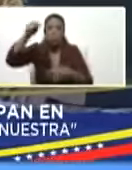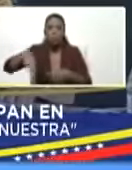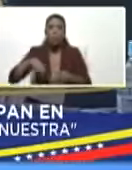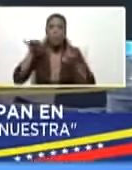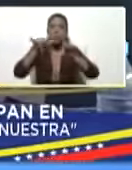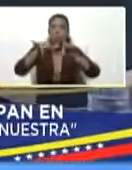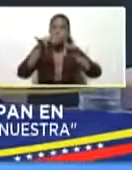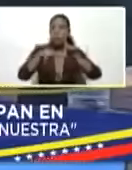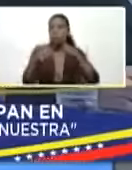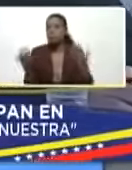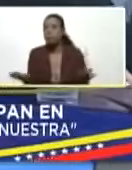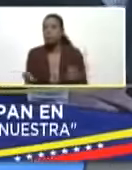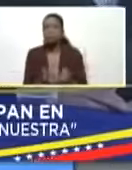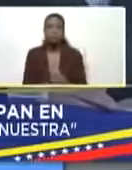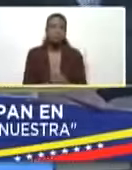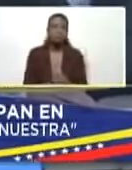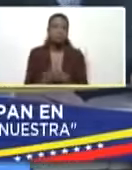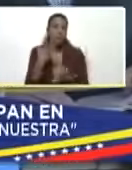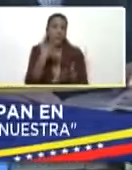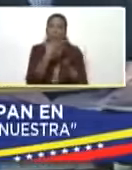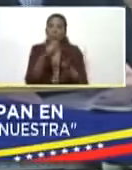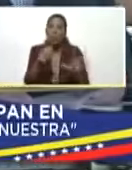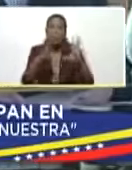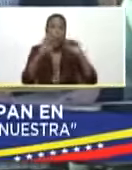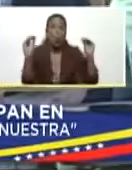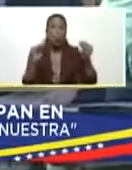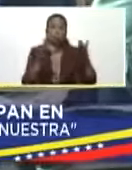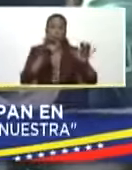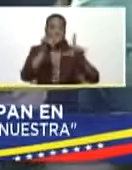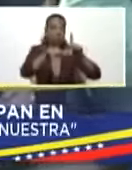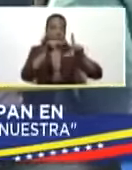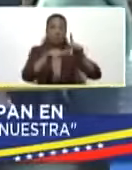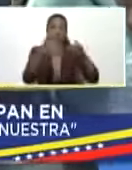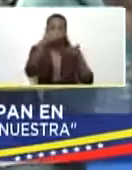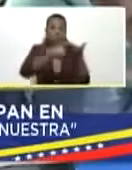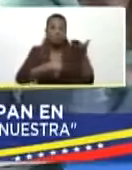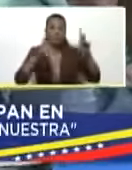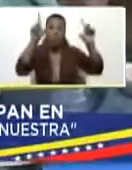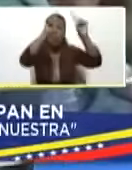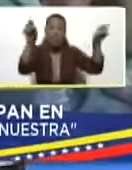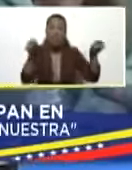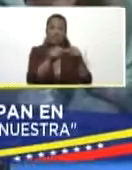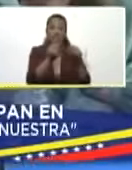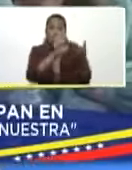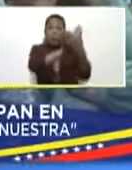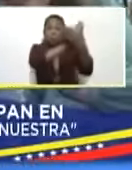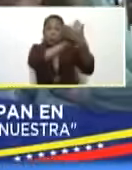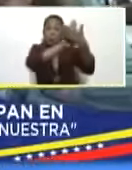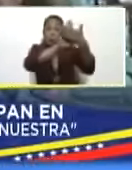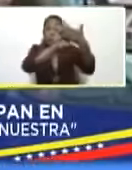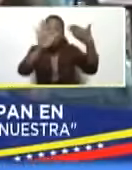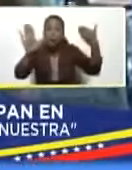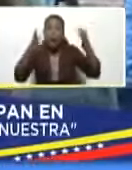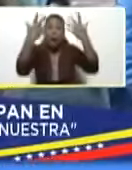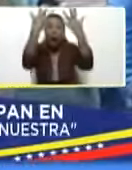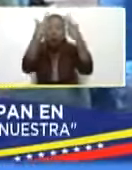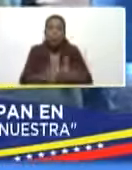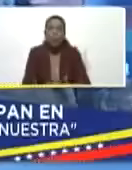YouTube. Ahora todos los teléfonos traen YouTube, los televisores. Tú compras el televisor y viene